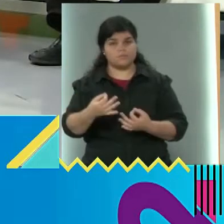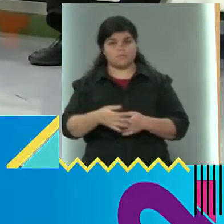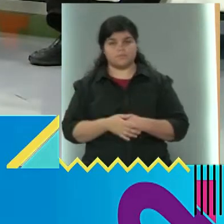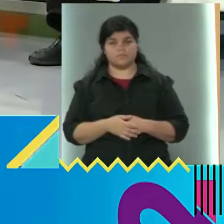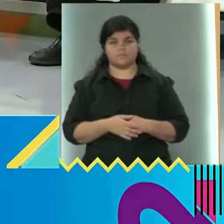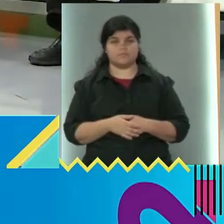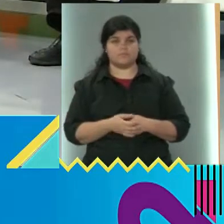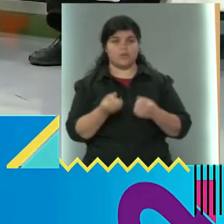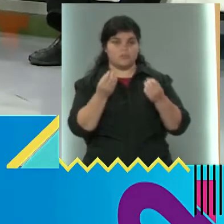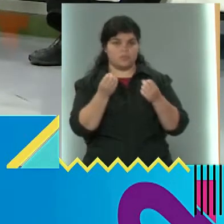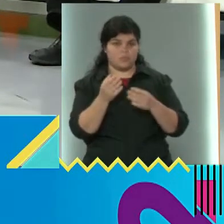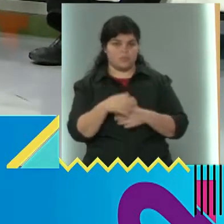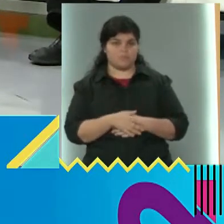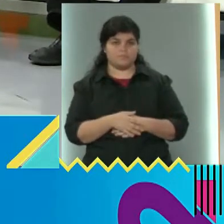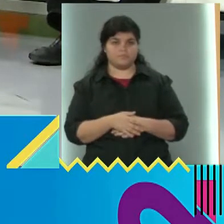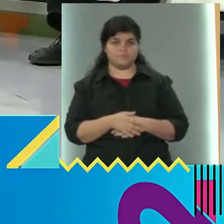entonces ya tenemos el